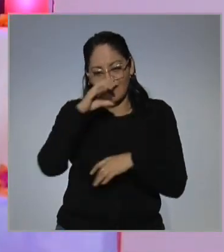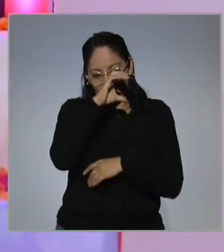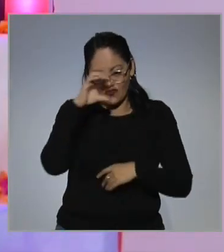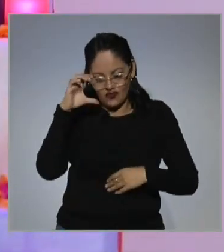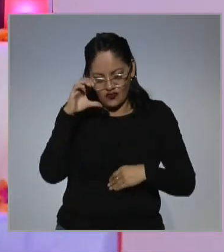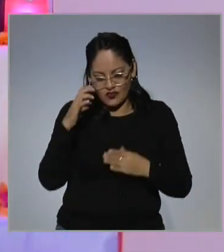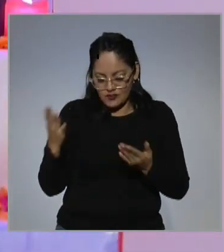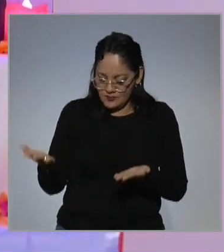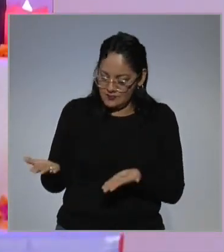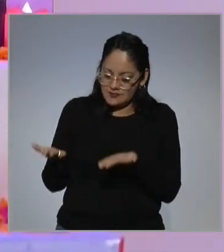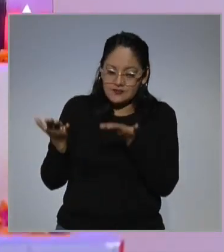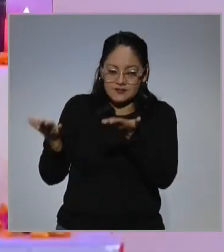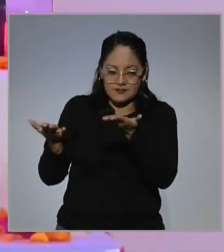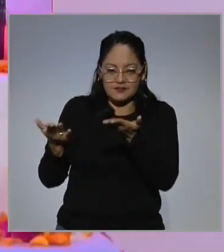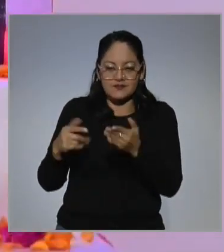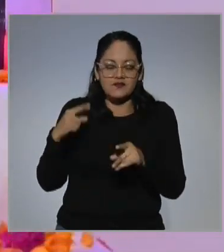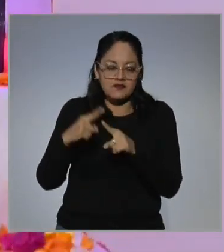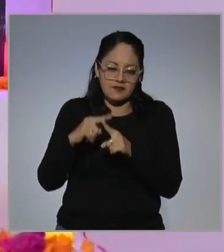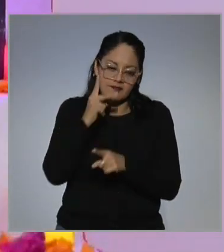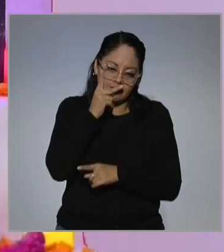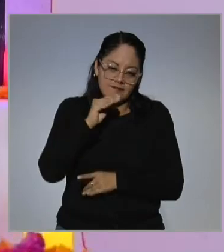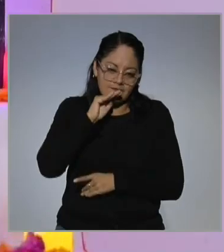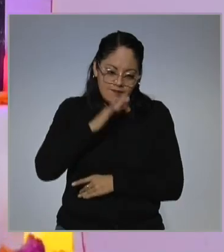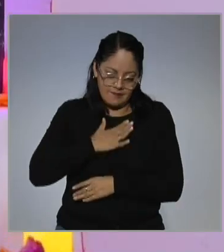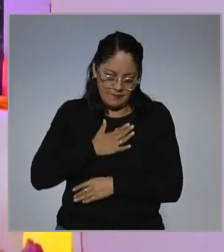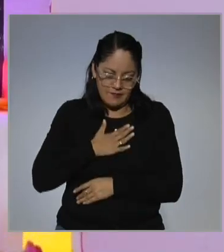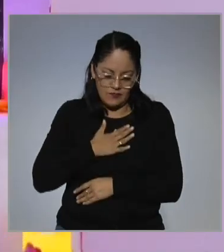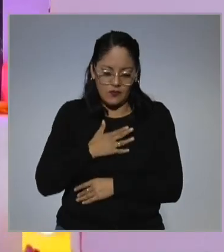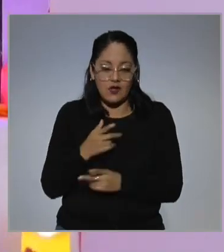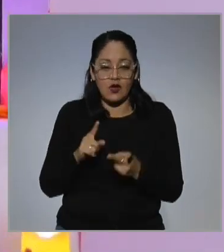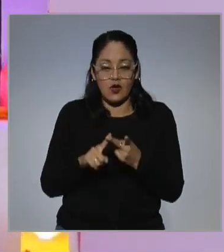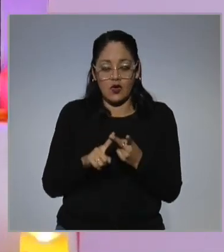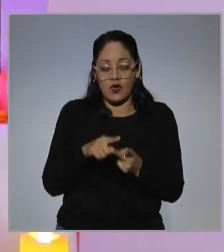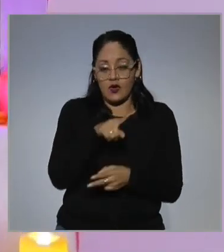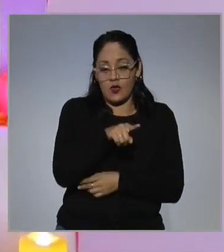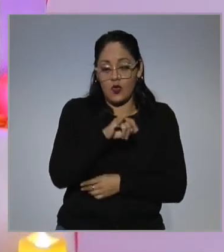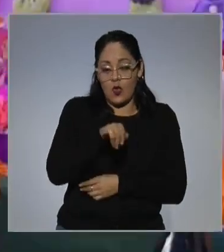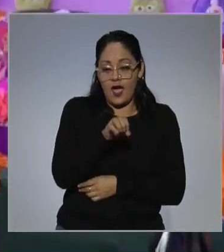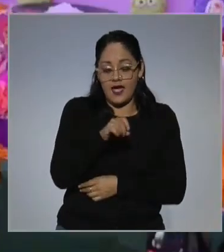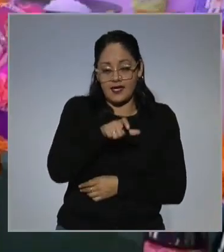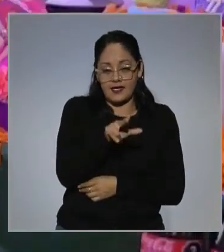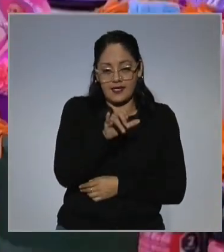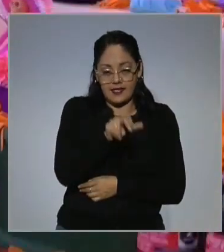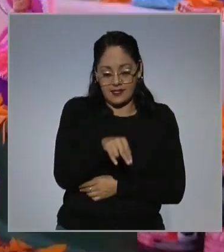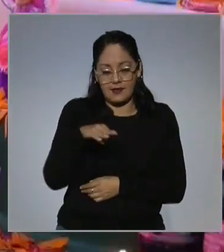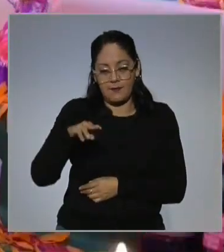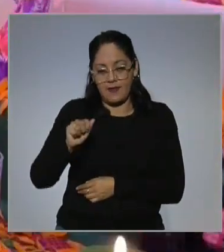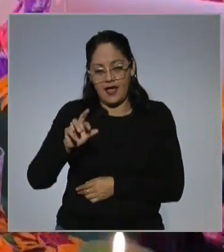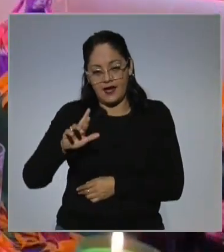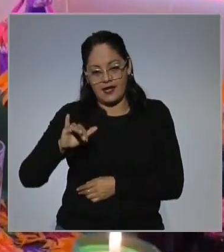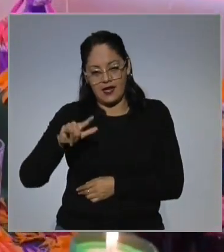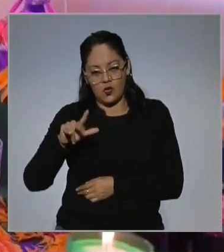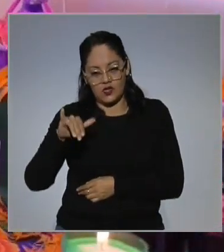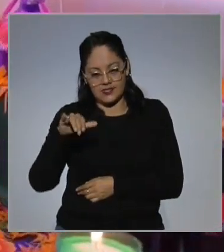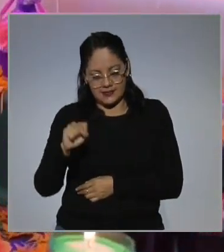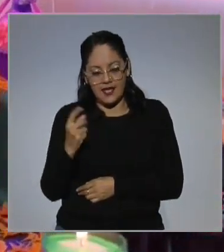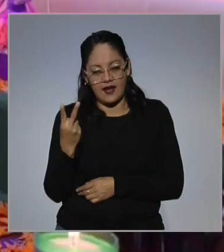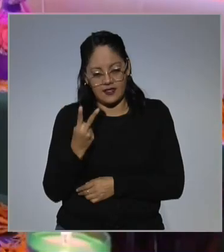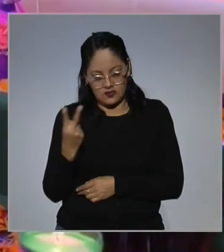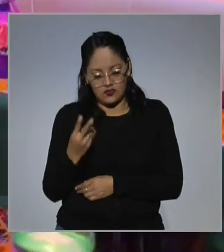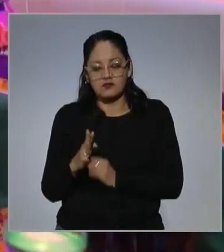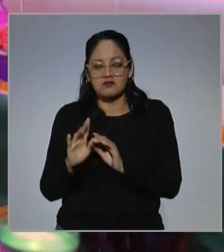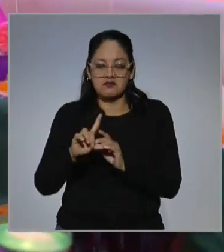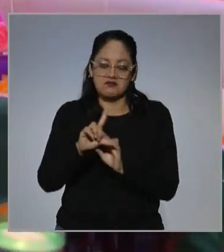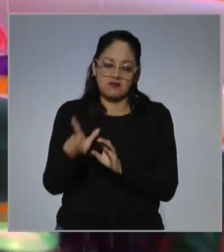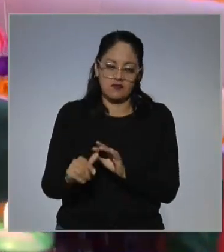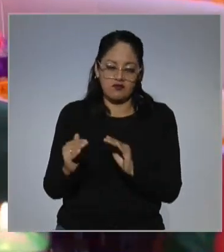estoy dedicando esta ofrenda, que son mis papás, Joaquín y María Alicia. Y acá, pues, lo tradicional, ¿no? De